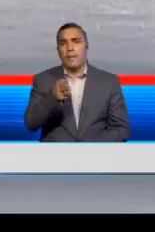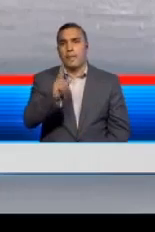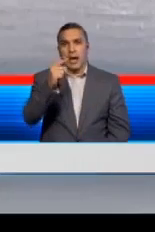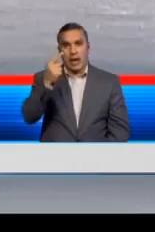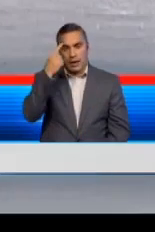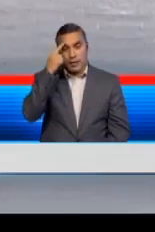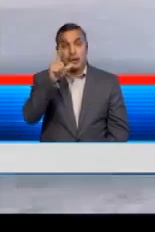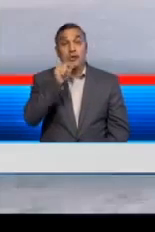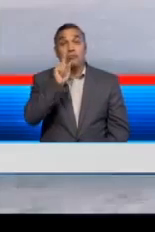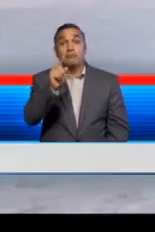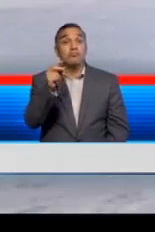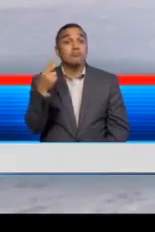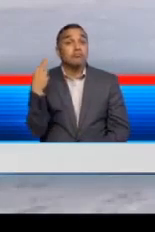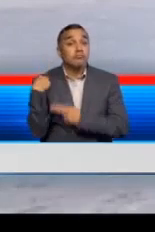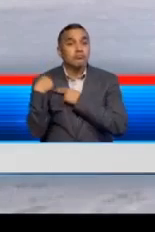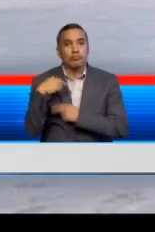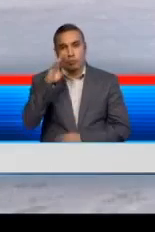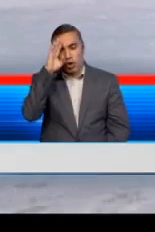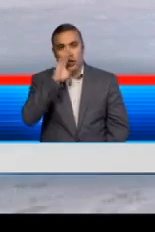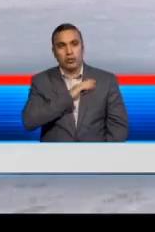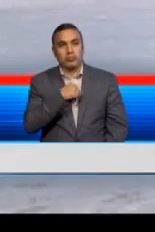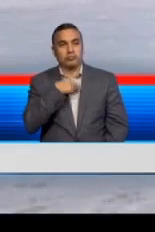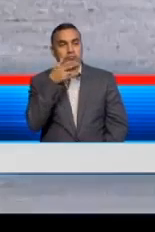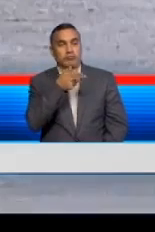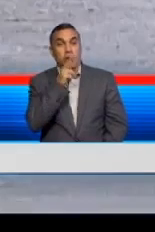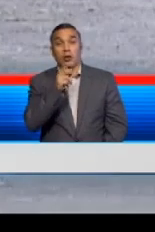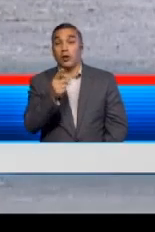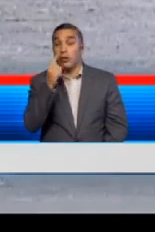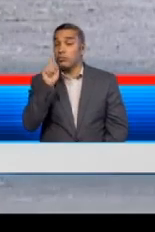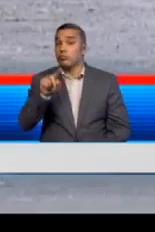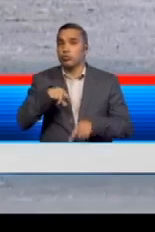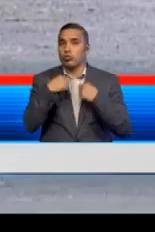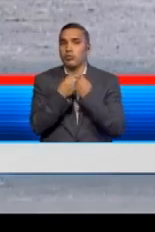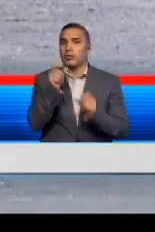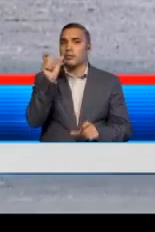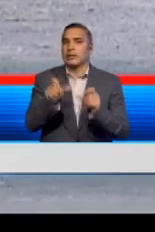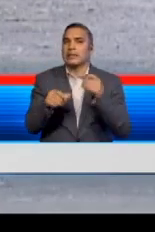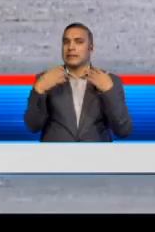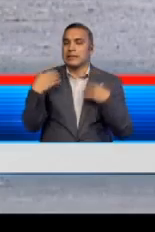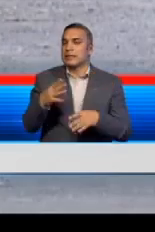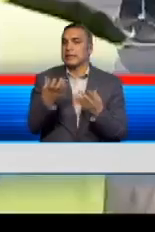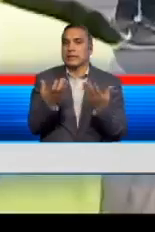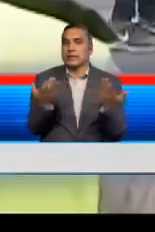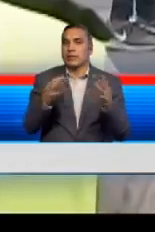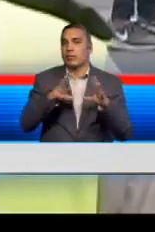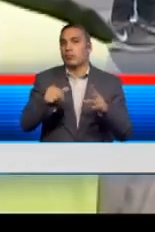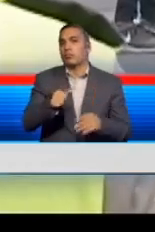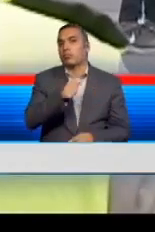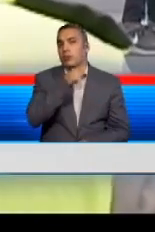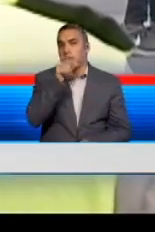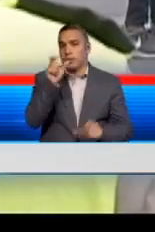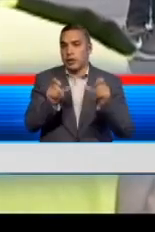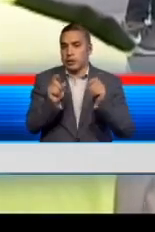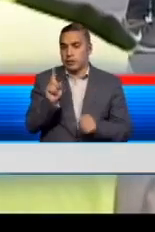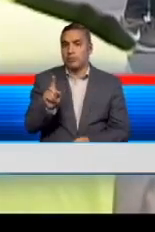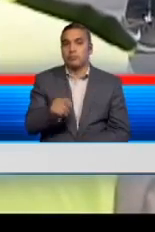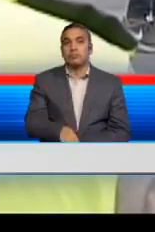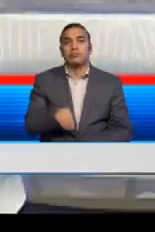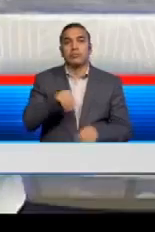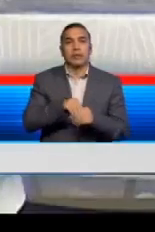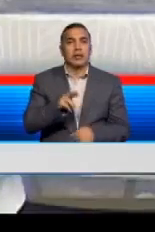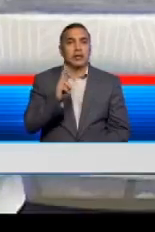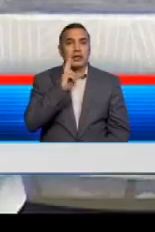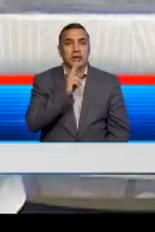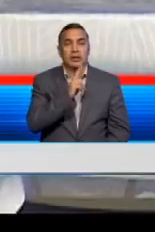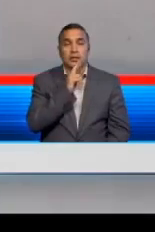en la cabeza por parte de un agente policial. El abatido era parte de un grupo de individuos que intentó asaltar a los comensales de un